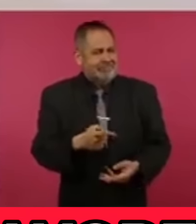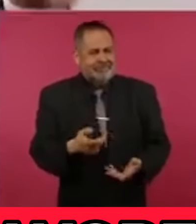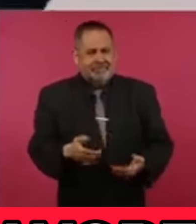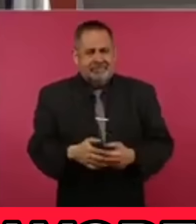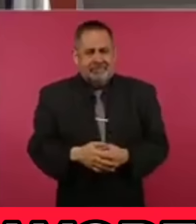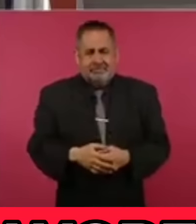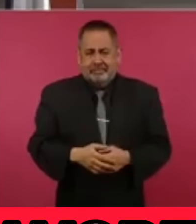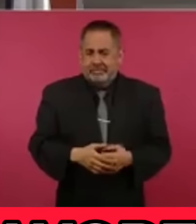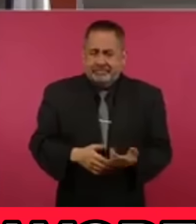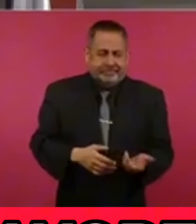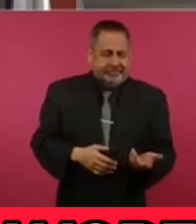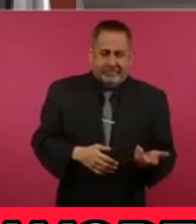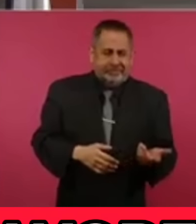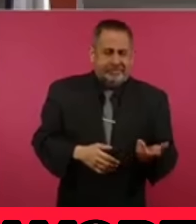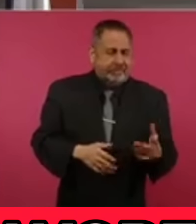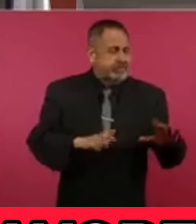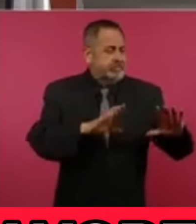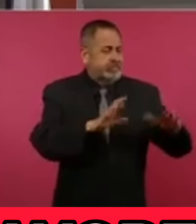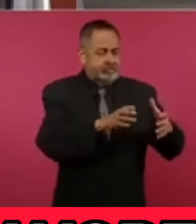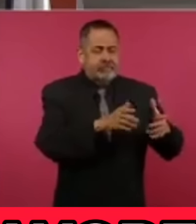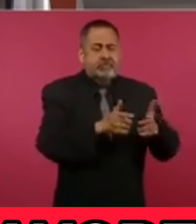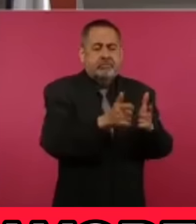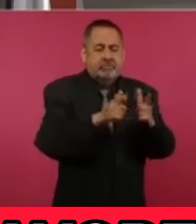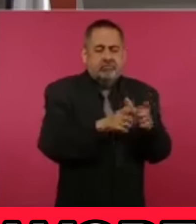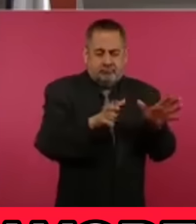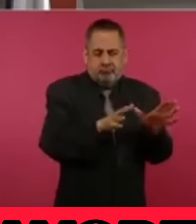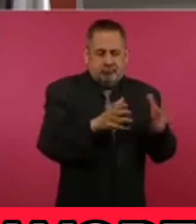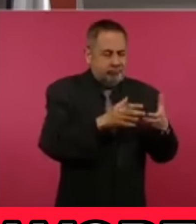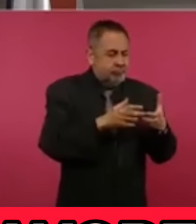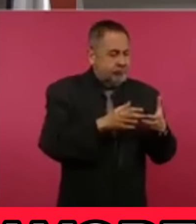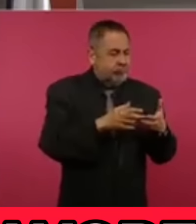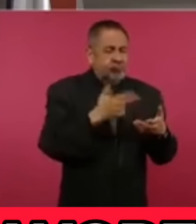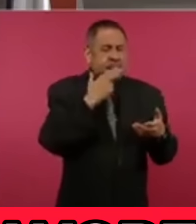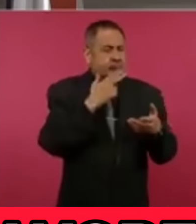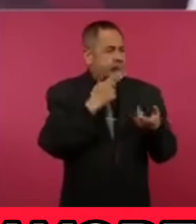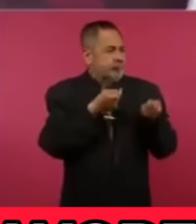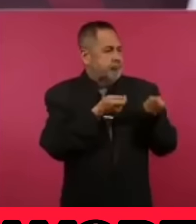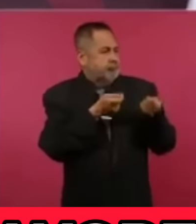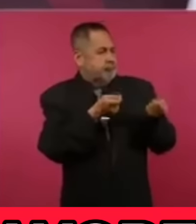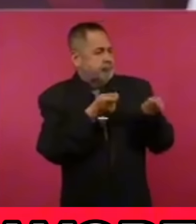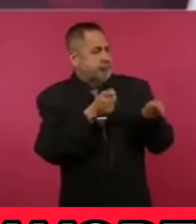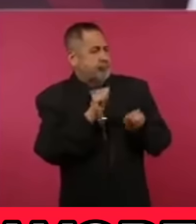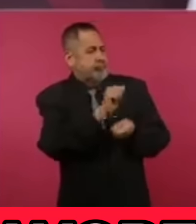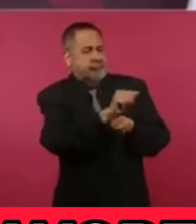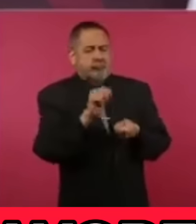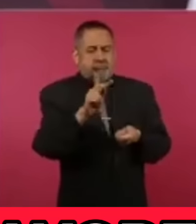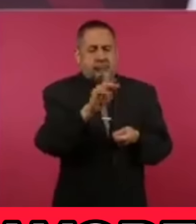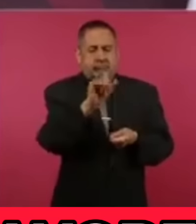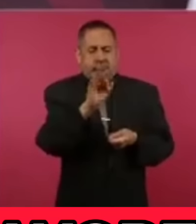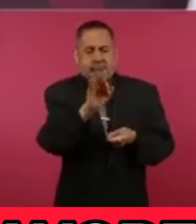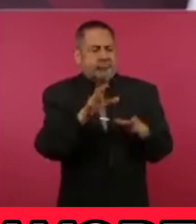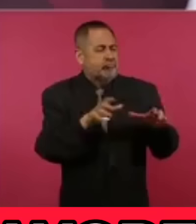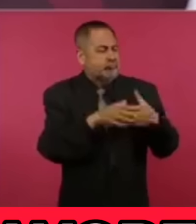y utilizan los del bloque conservador a todo el Poder Judicial.